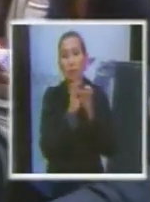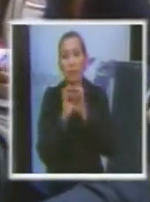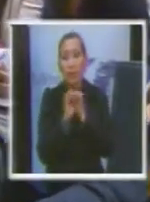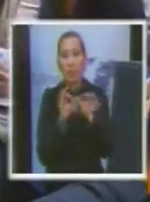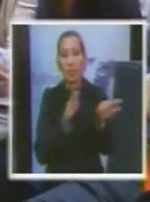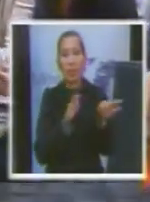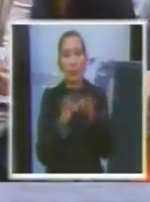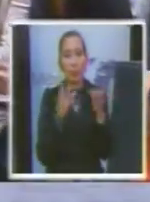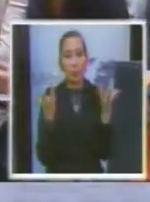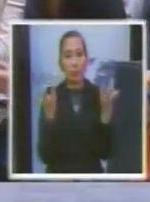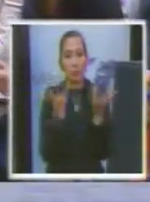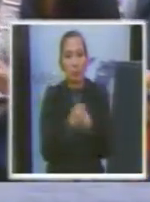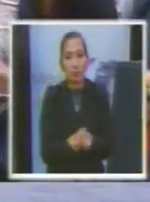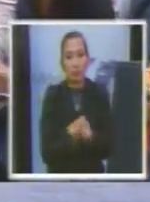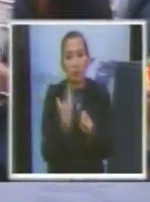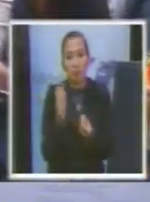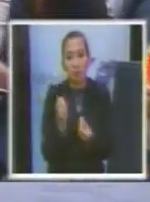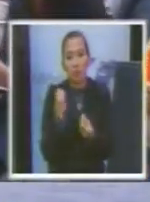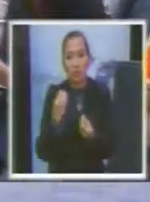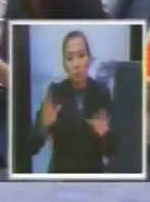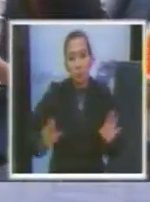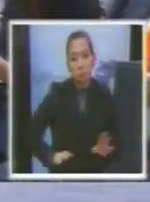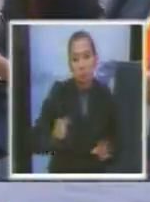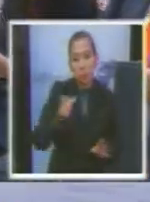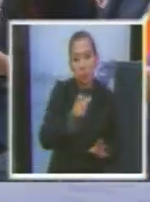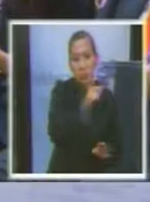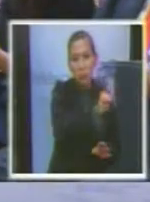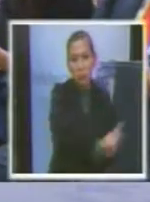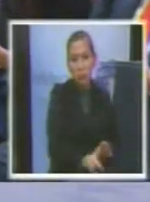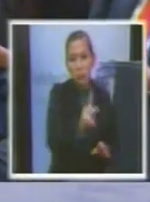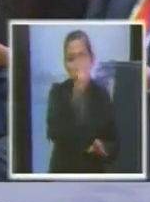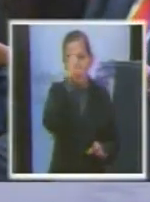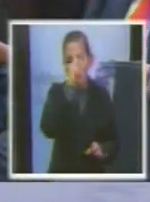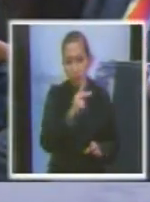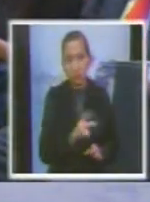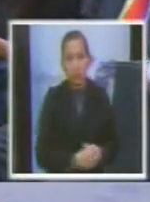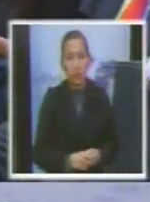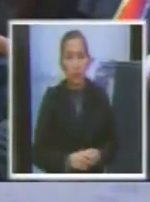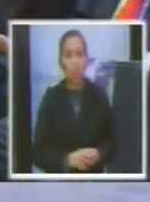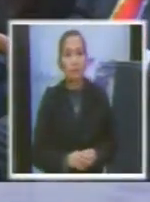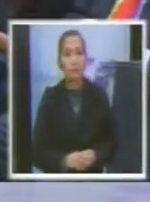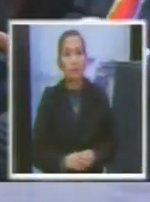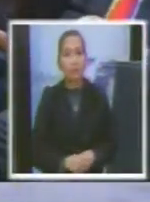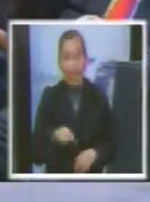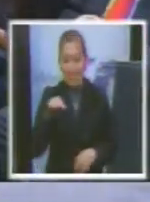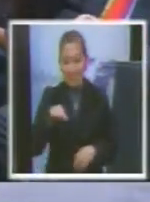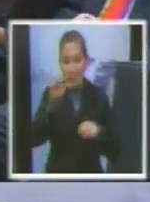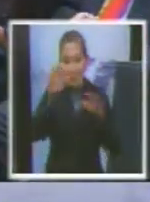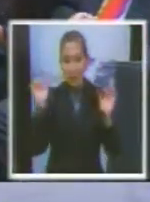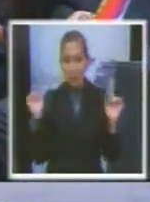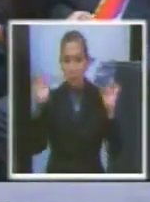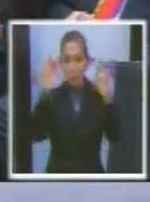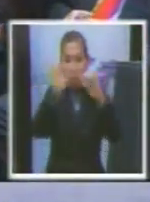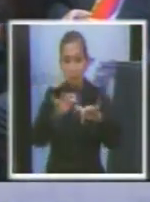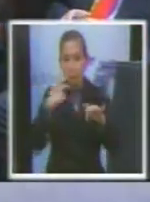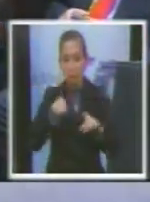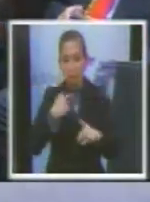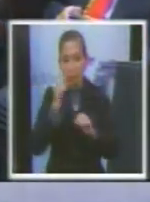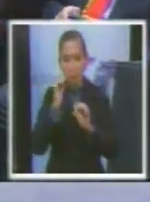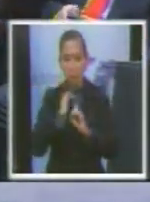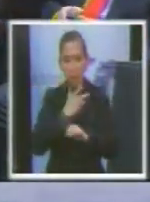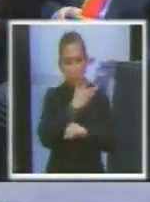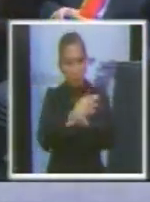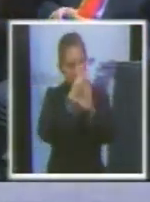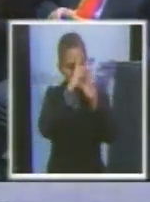y el trabajo en conjunto que tanto nos caracteriza como pueblo mexicano. En este foro tengo el privilegio de coordinar